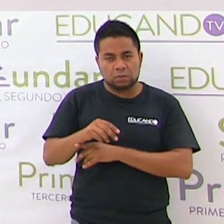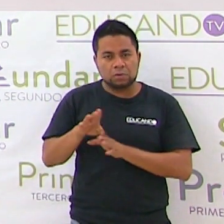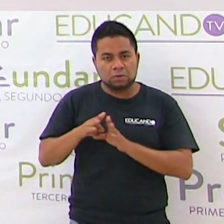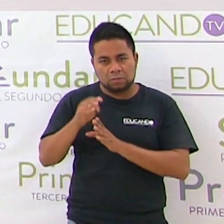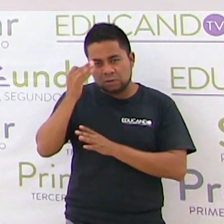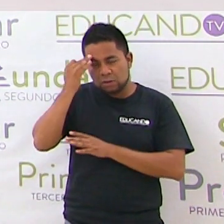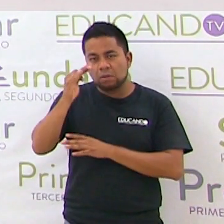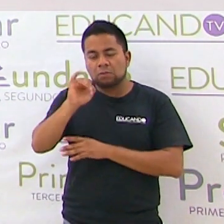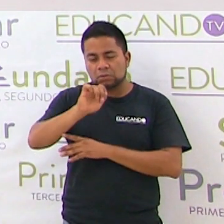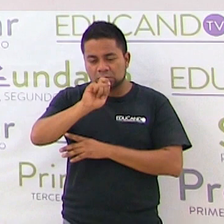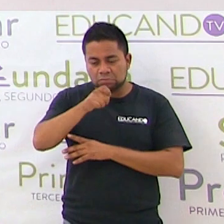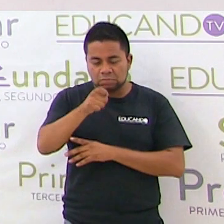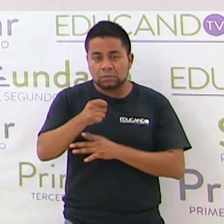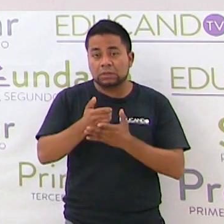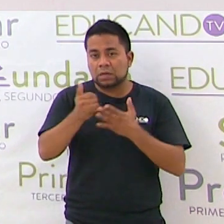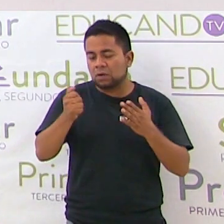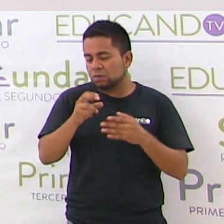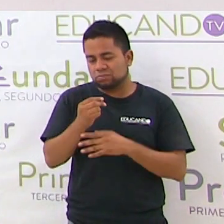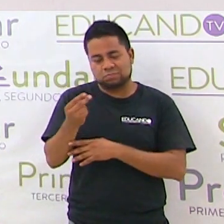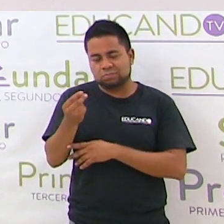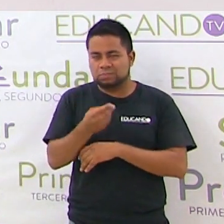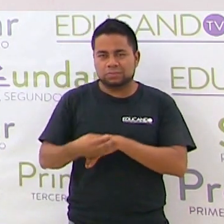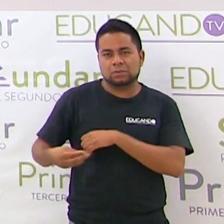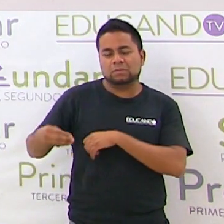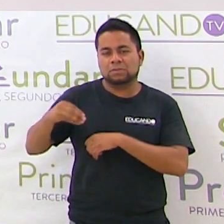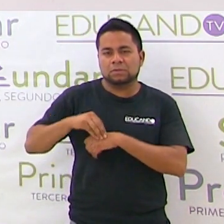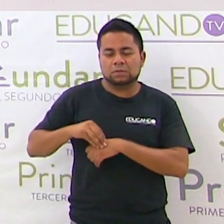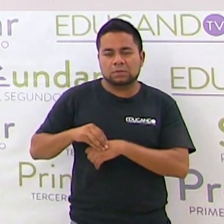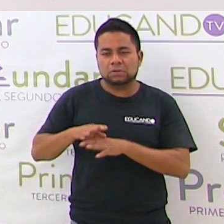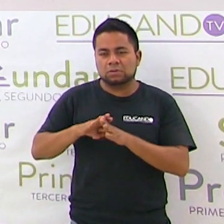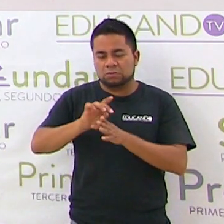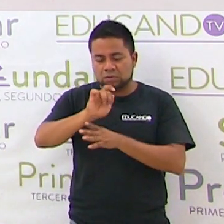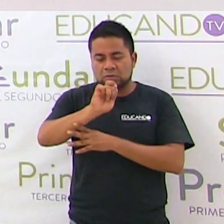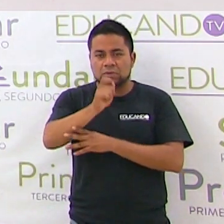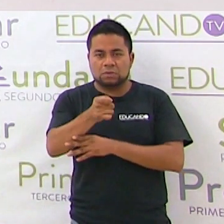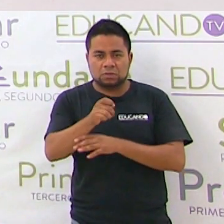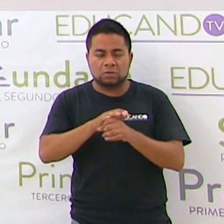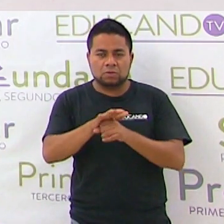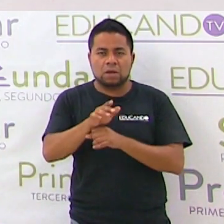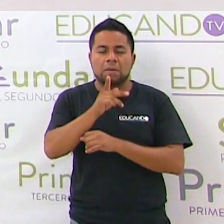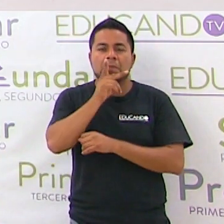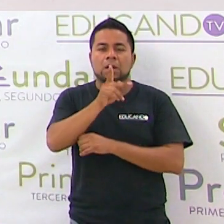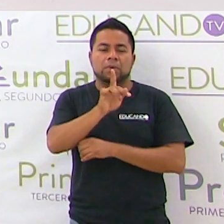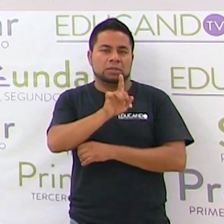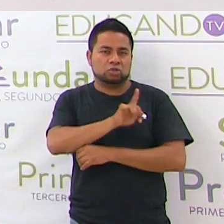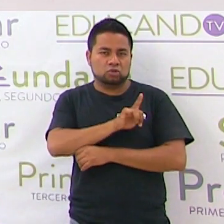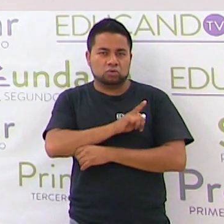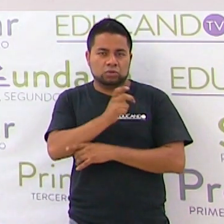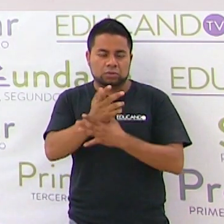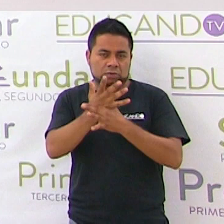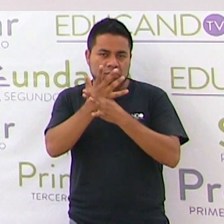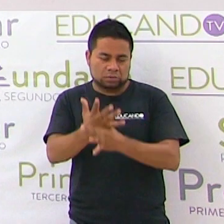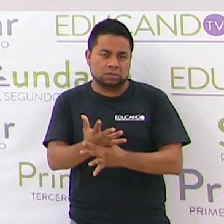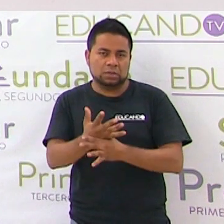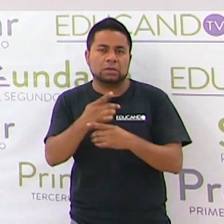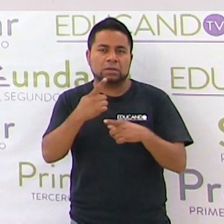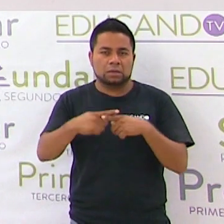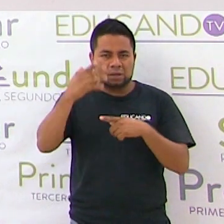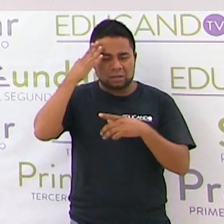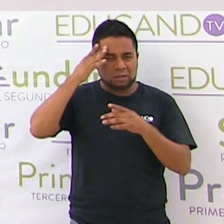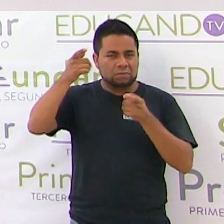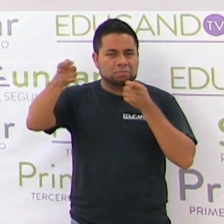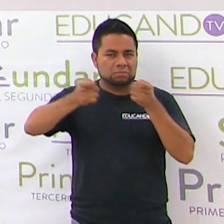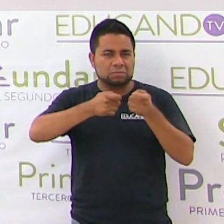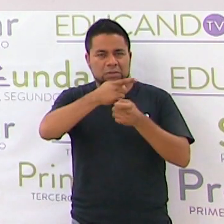se haya acentuado, ahora ya no es necesario acentuar solo, y eso lo dice la Real Academia de la Lengua, que es